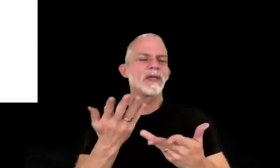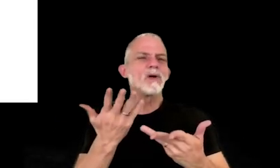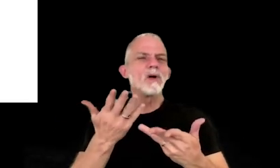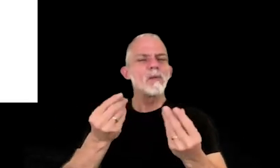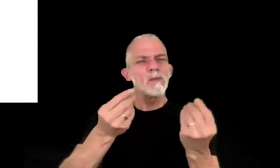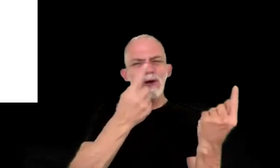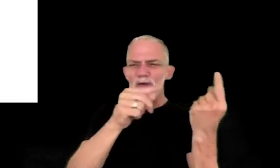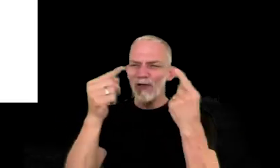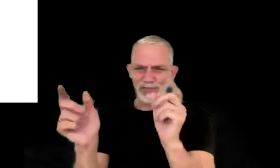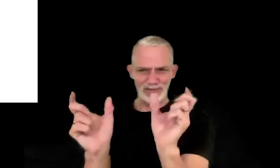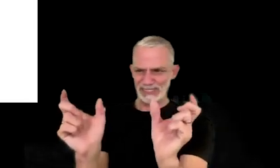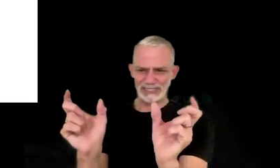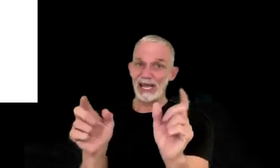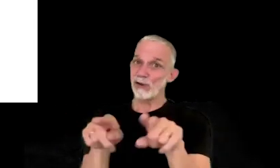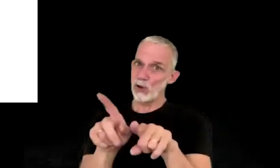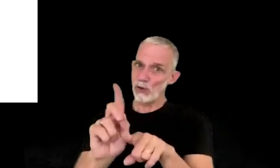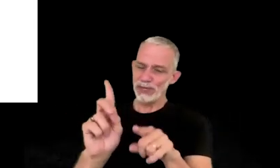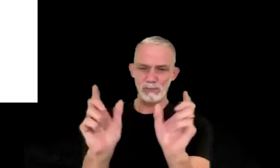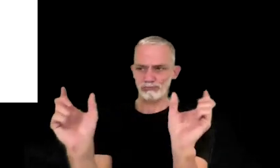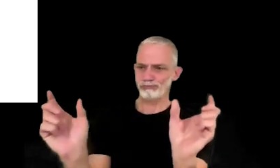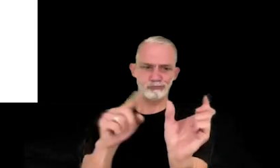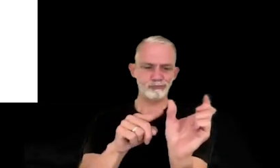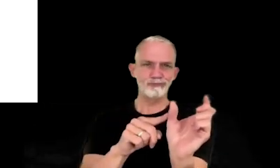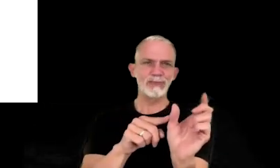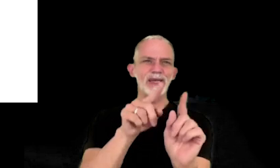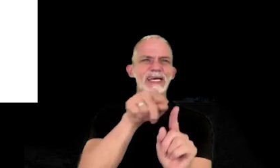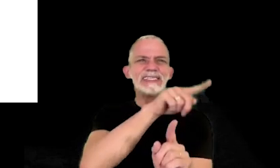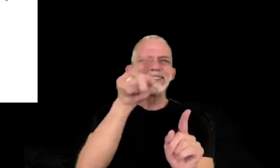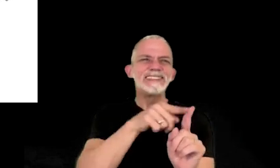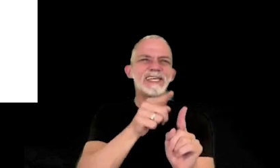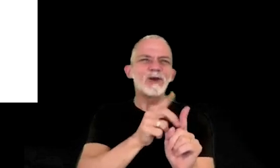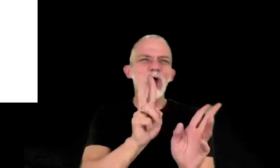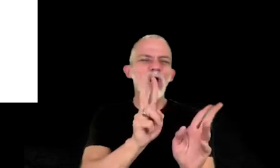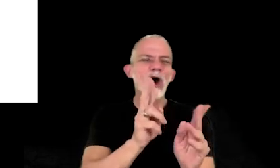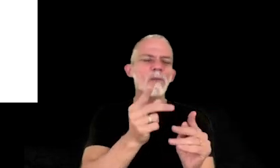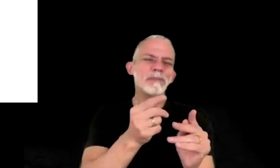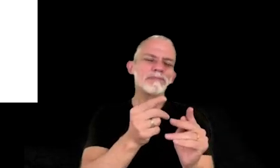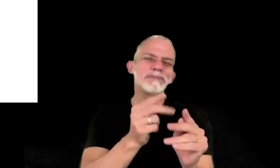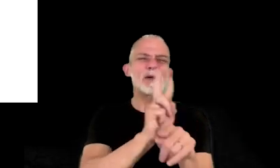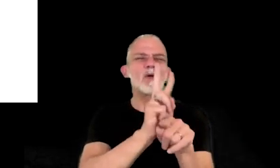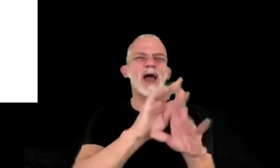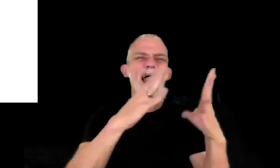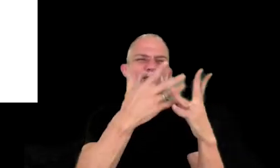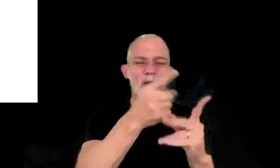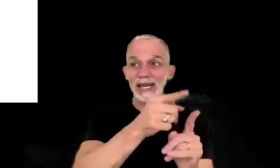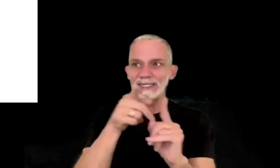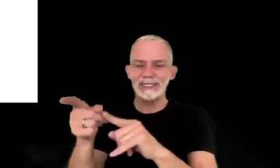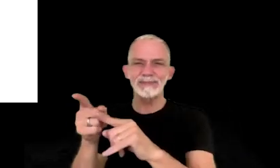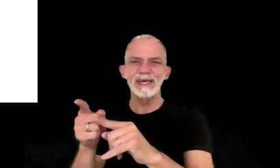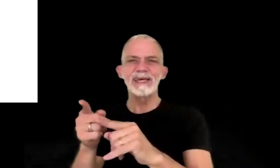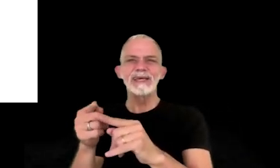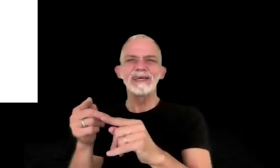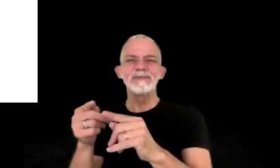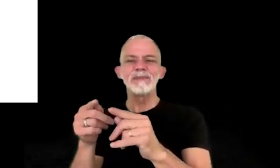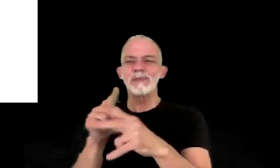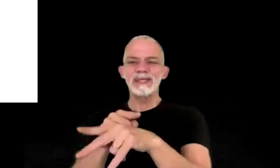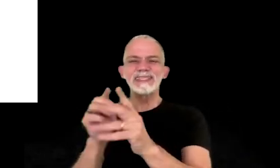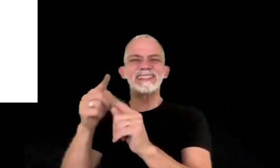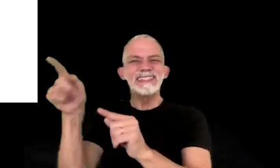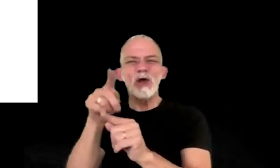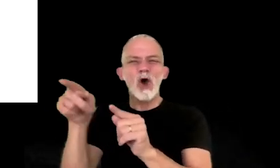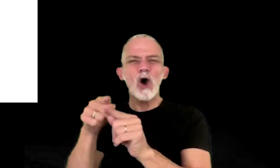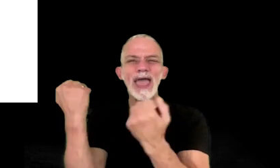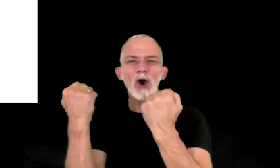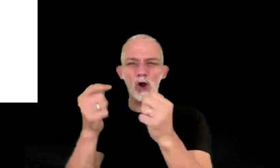diferenciar, que no es lo mismo el ciclo ecológico que el ciclo económico, también tiene su propio tratamiento, uno es